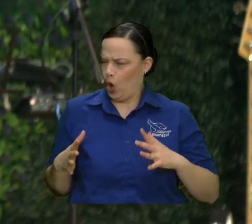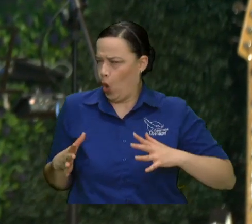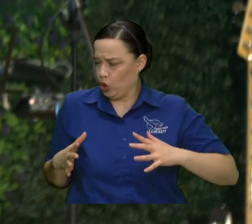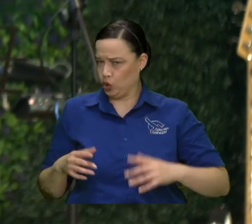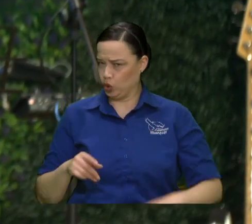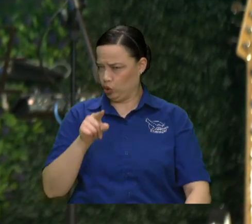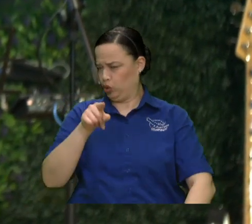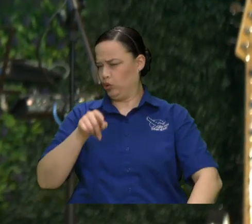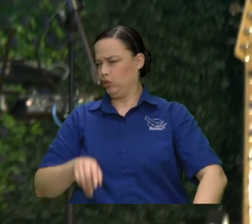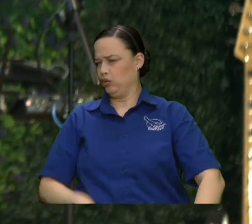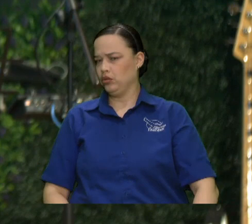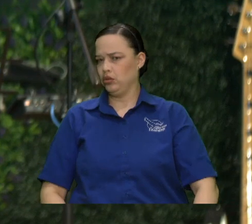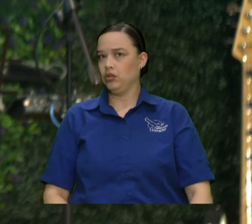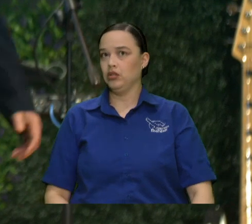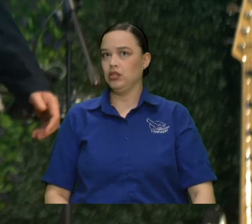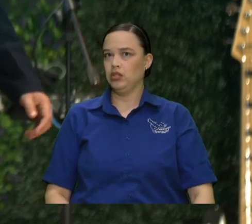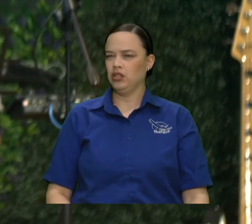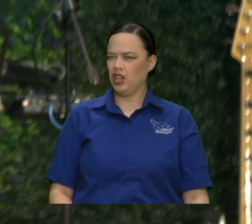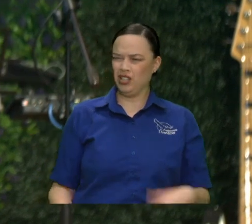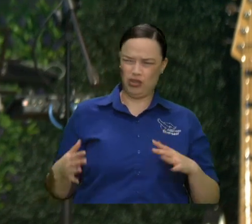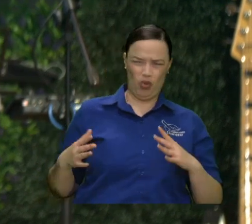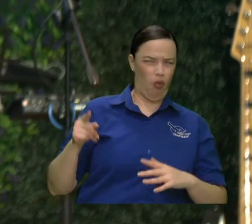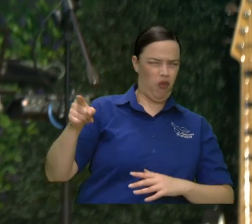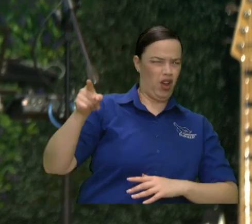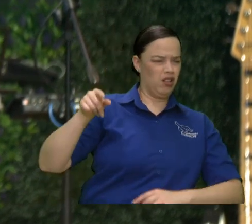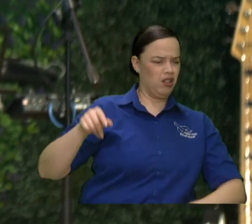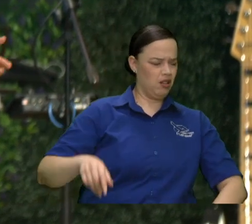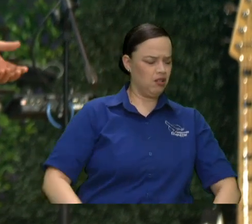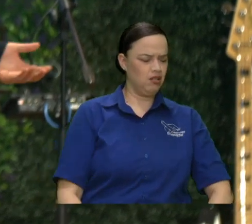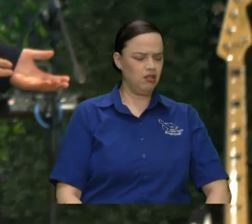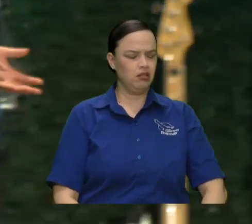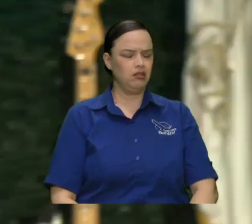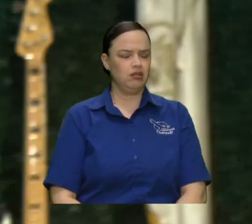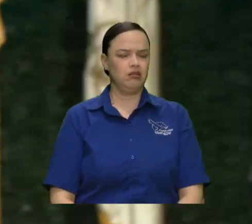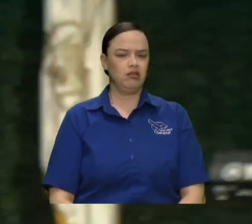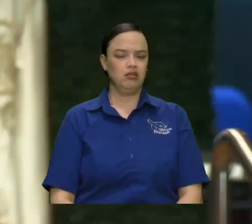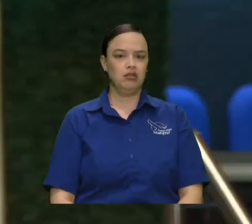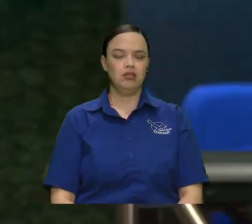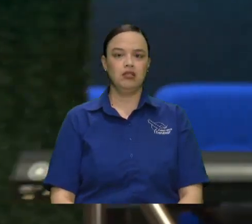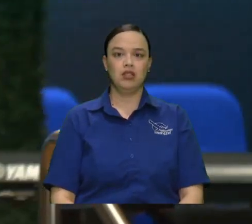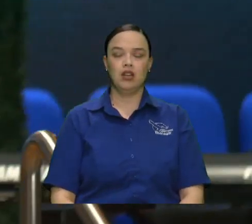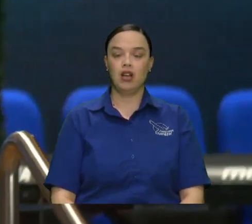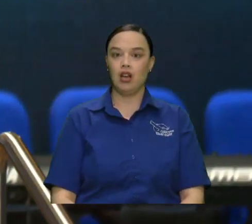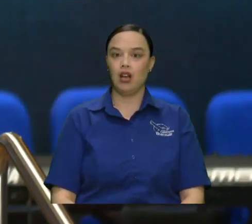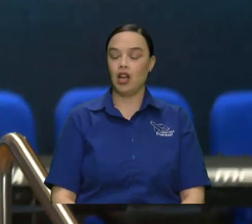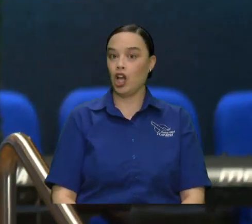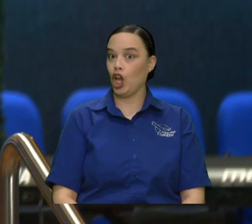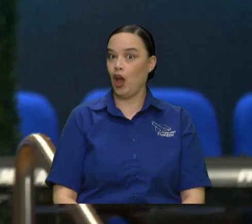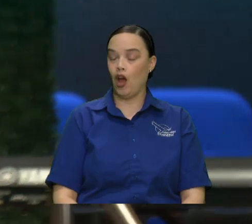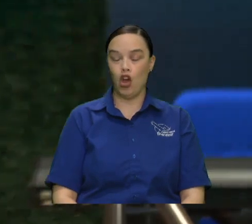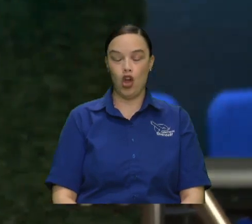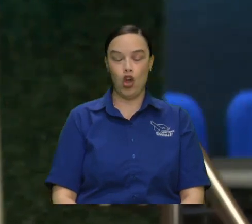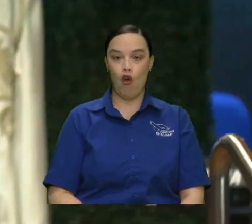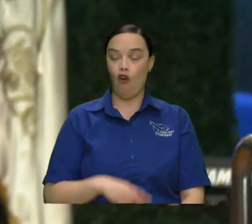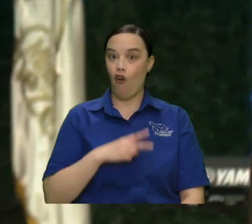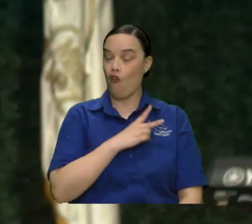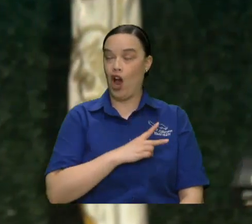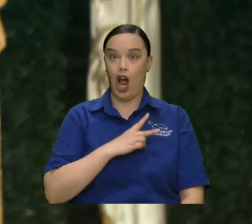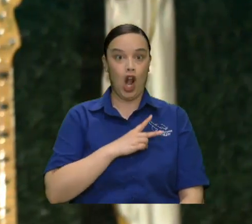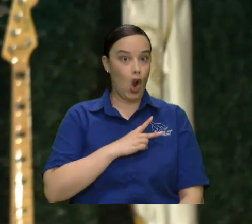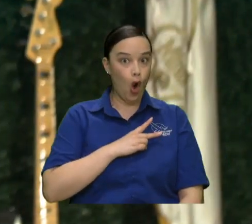hielo pero así es saludos no hermano no tienen ni siquiera el valor de haber empezado una guerra y